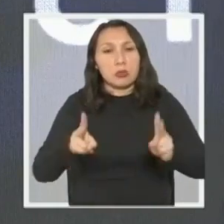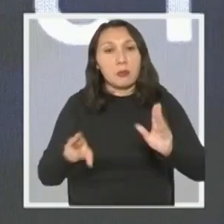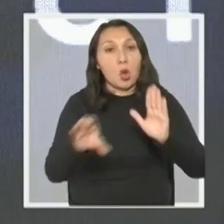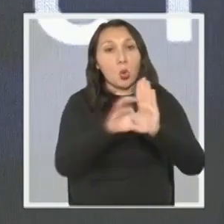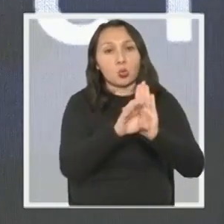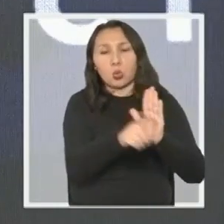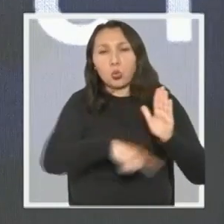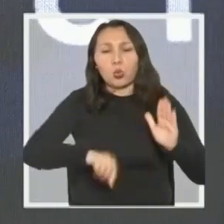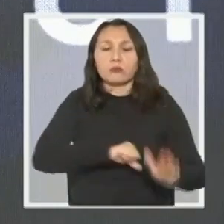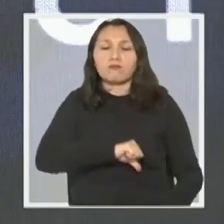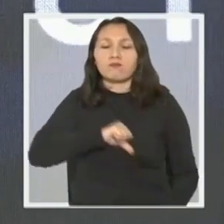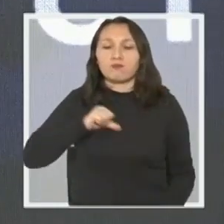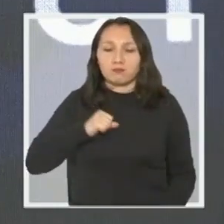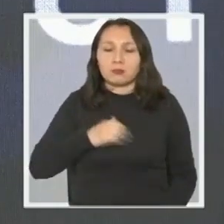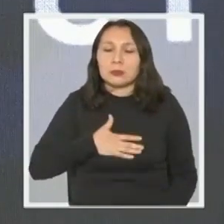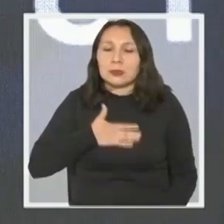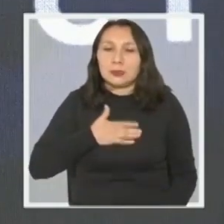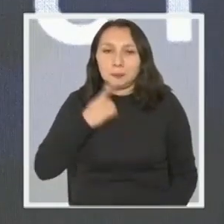todos y todas orgullosas.